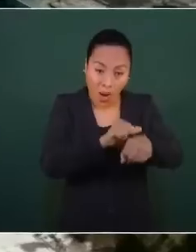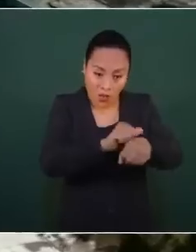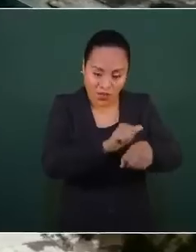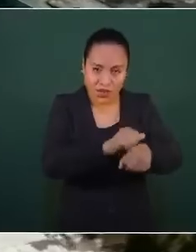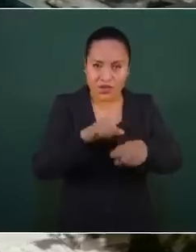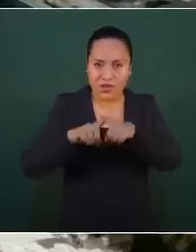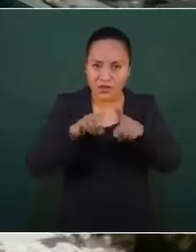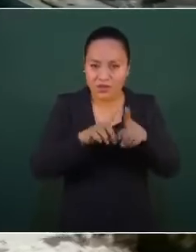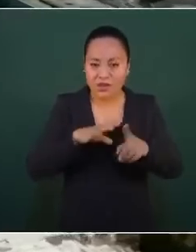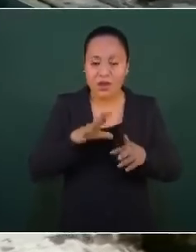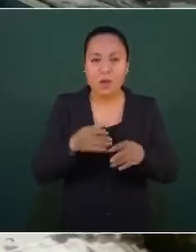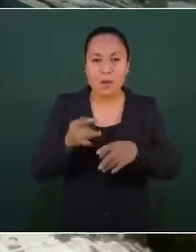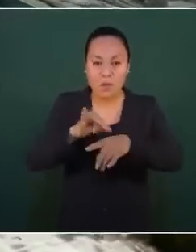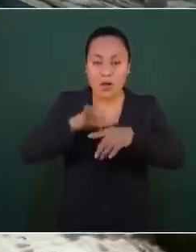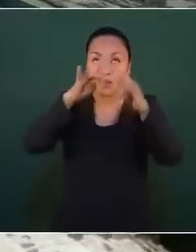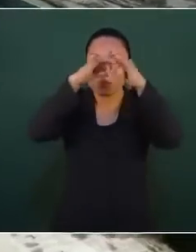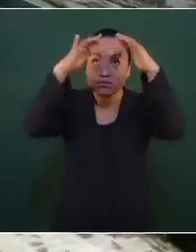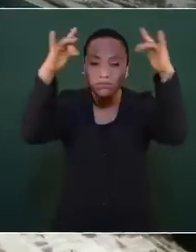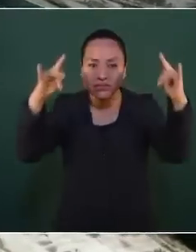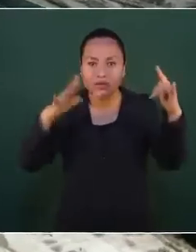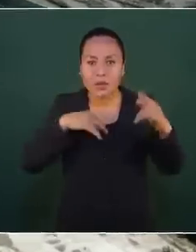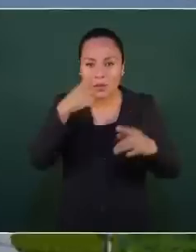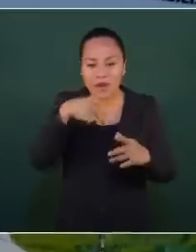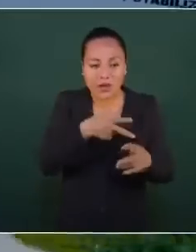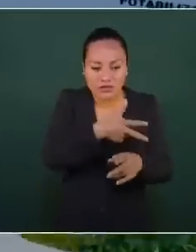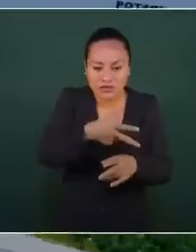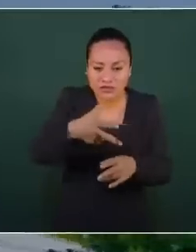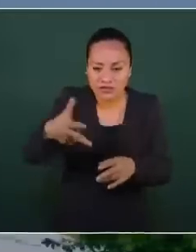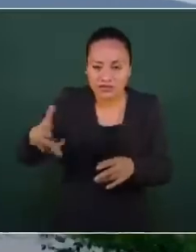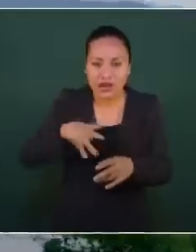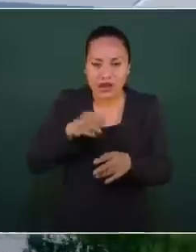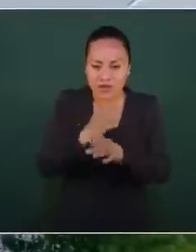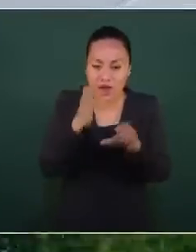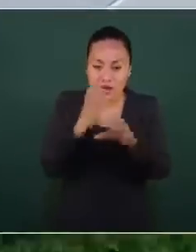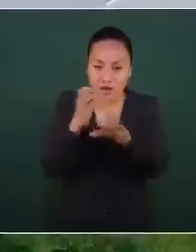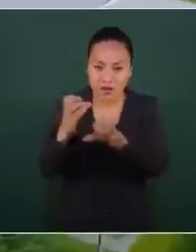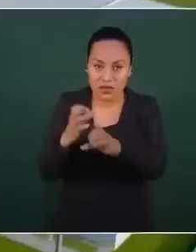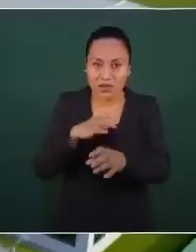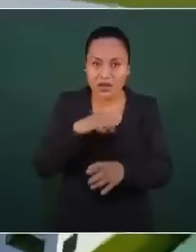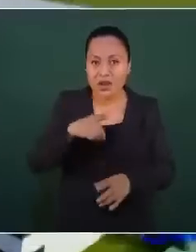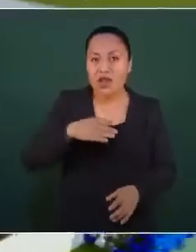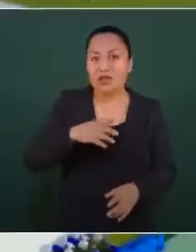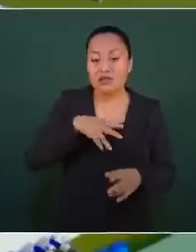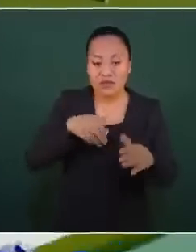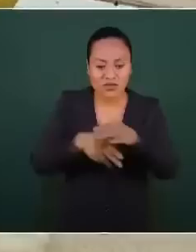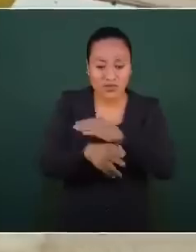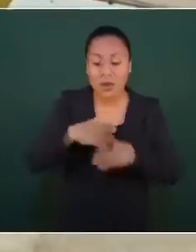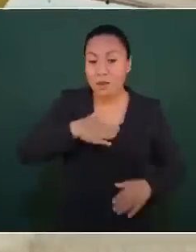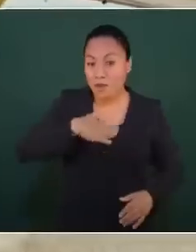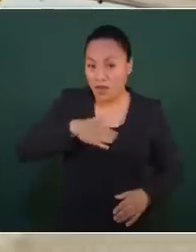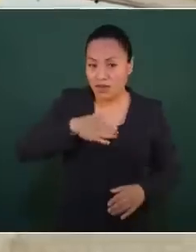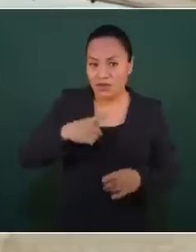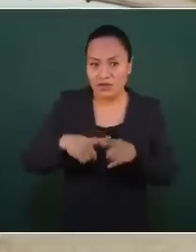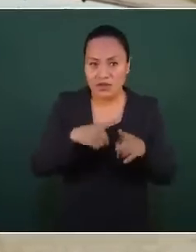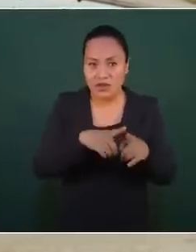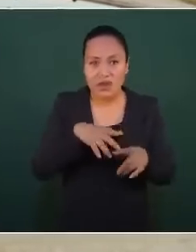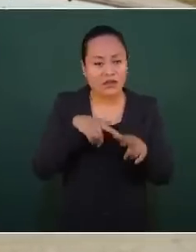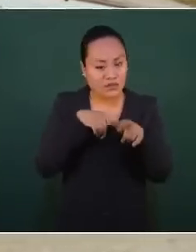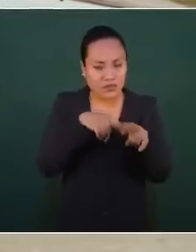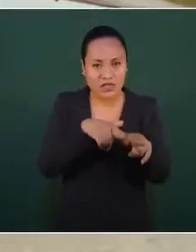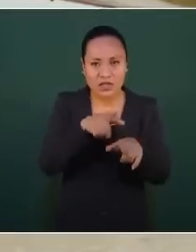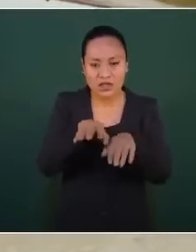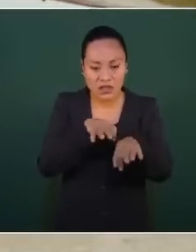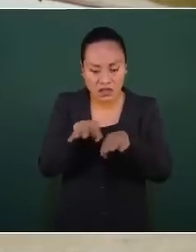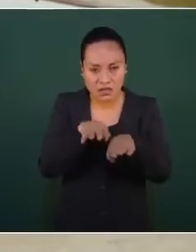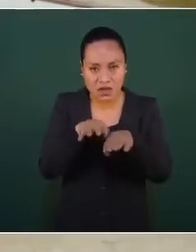y la colocación de plafón para la terminal de autobuses. En las redes hidráulicas y sanitarias generales, en la PETAR 1 se continúan con